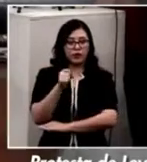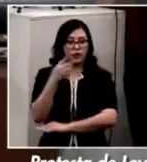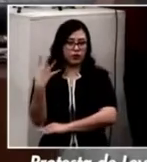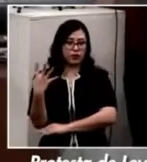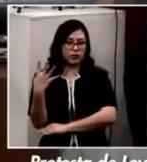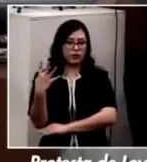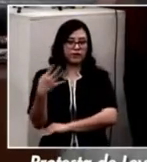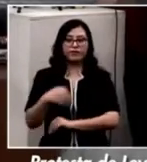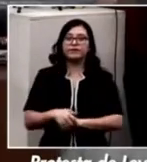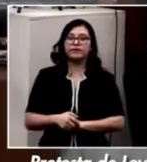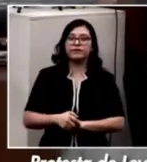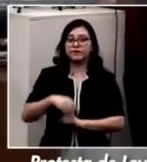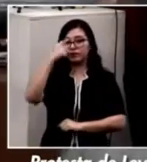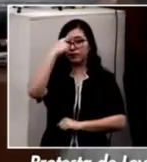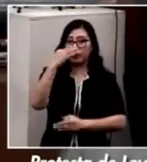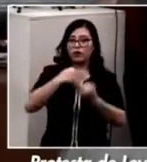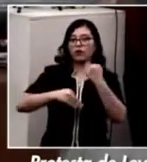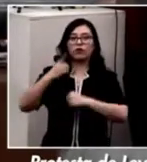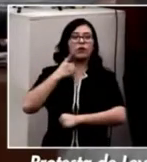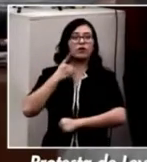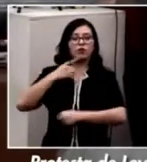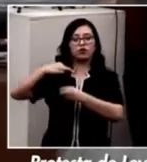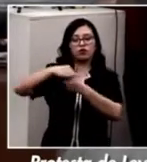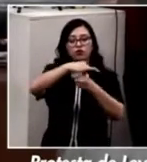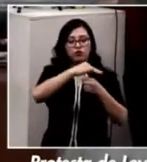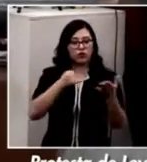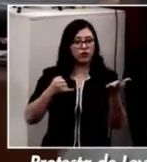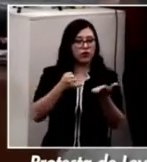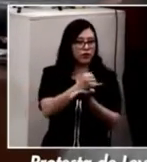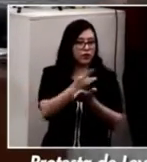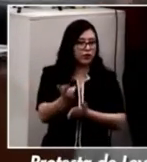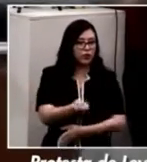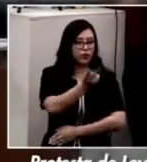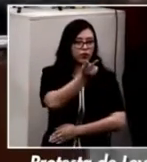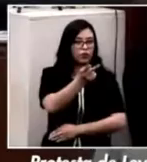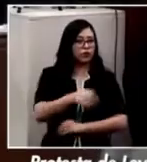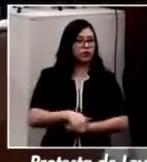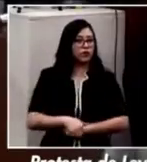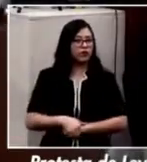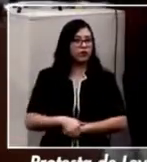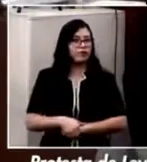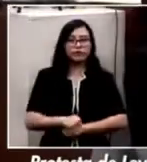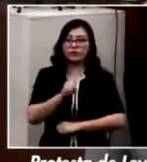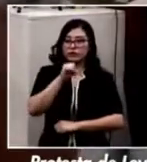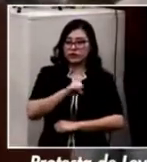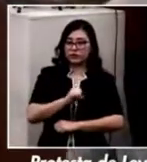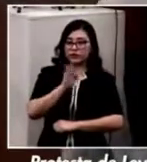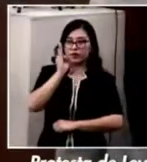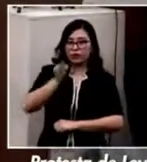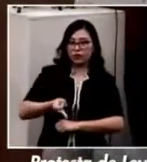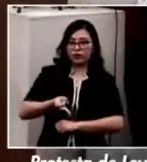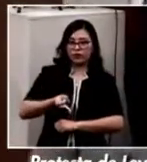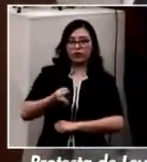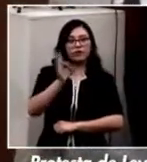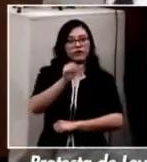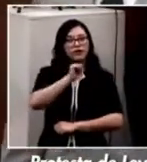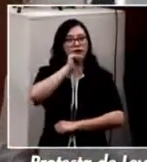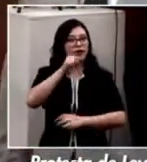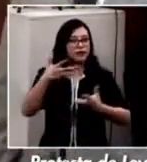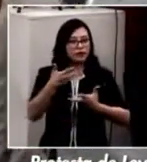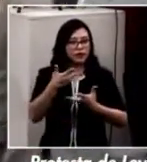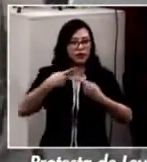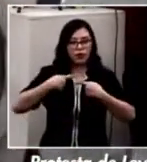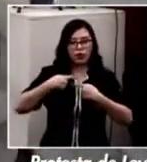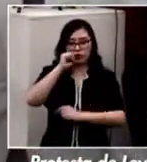mantener al Estado en un estado confiable, de paz, donde pues todos podamos estar